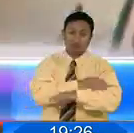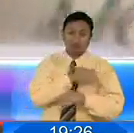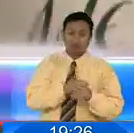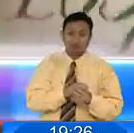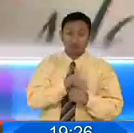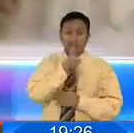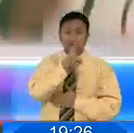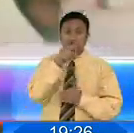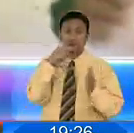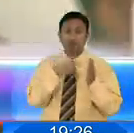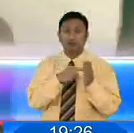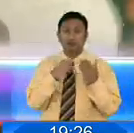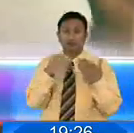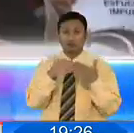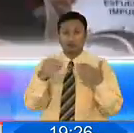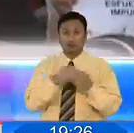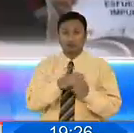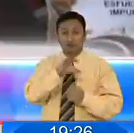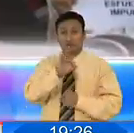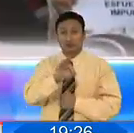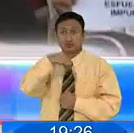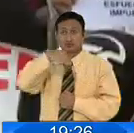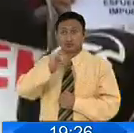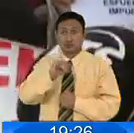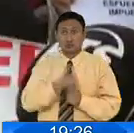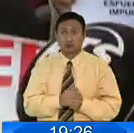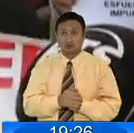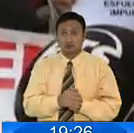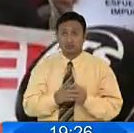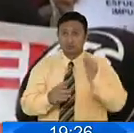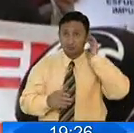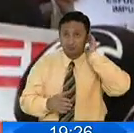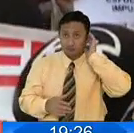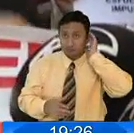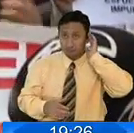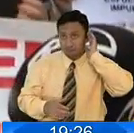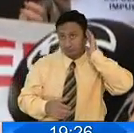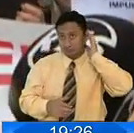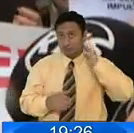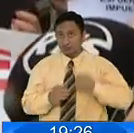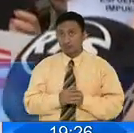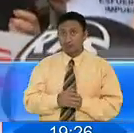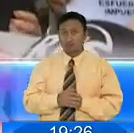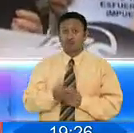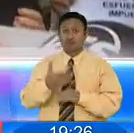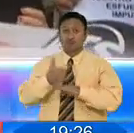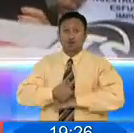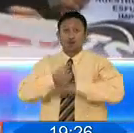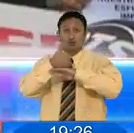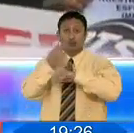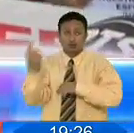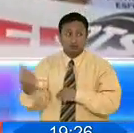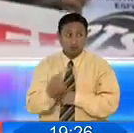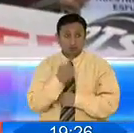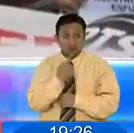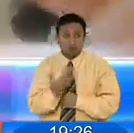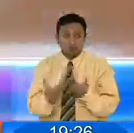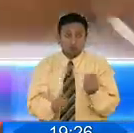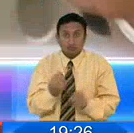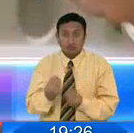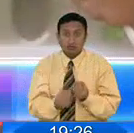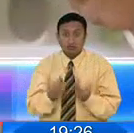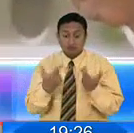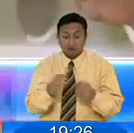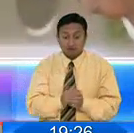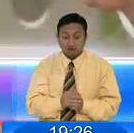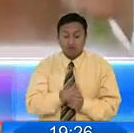2.000 millones del FMI. Y no hay ningún tipo de acercamiento de ninguna autoridad. No sabemos qué están esperando porque ya llevamos